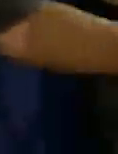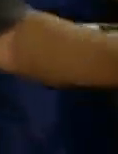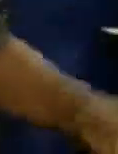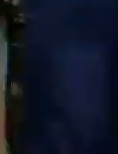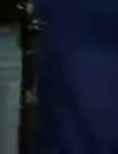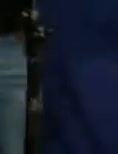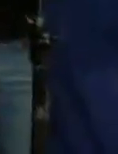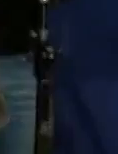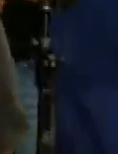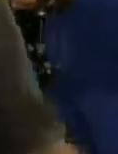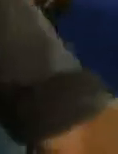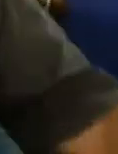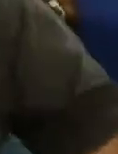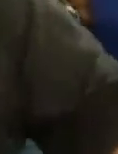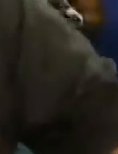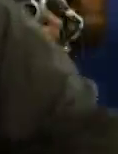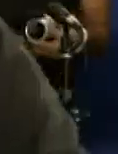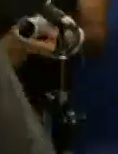s